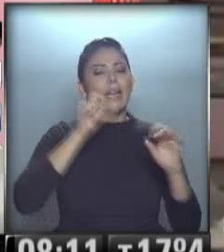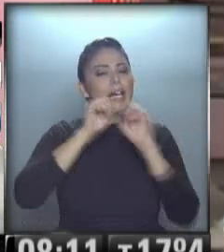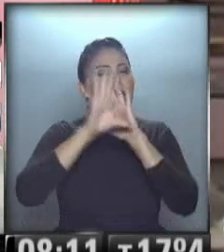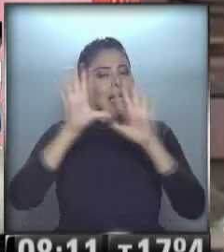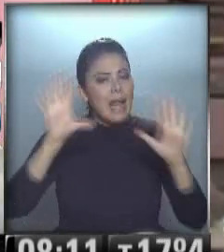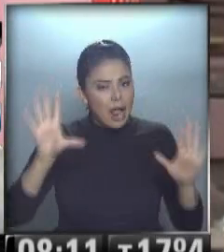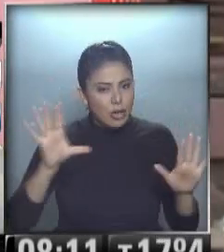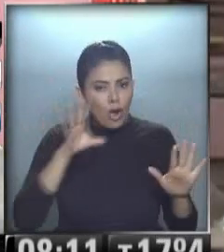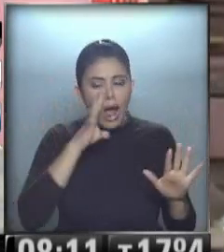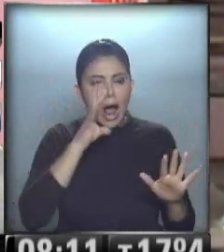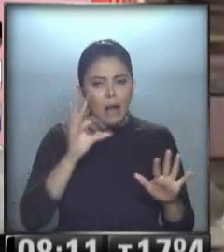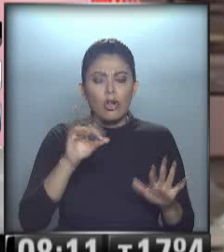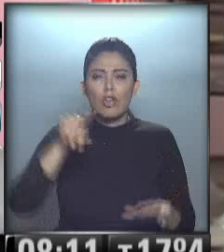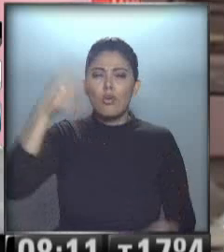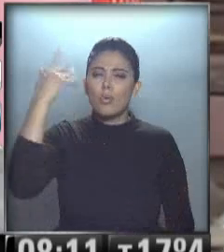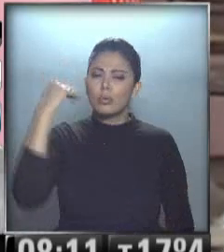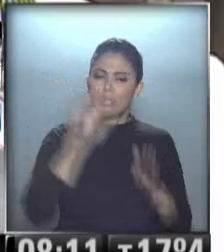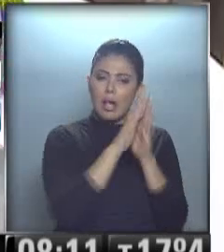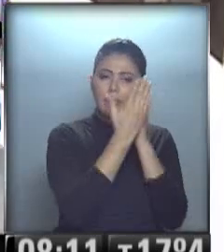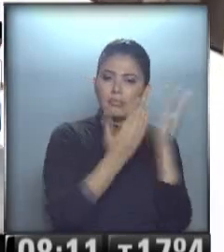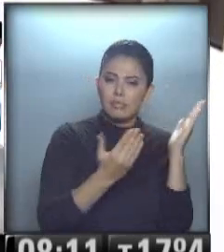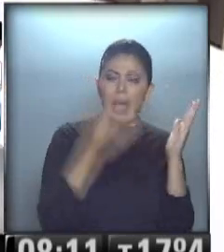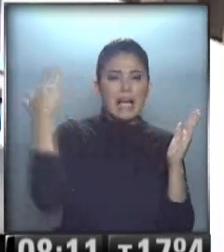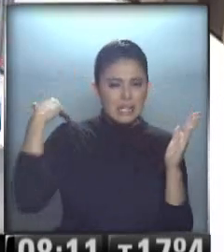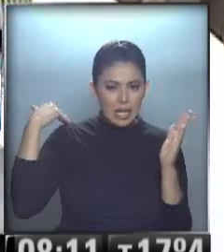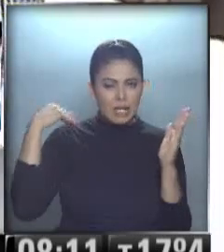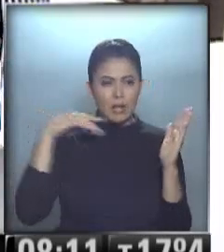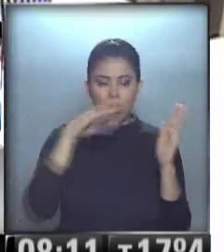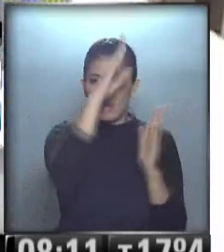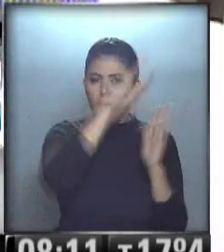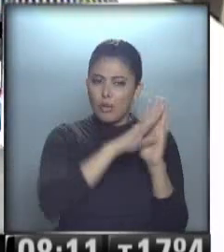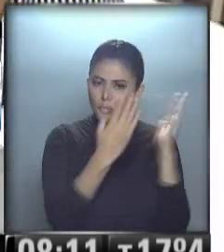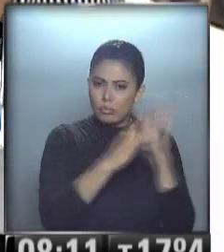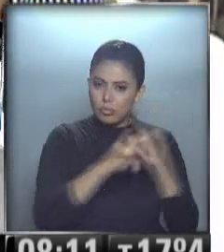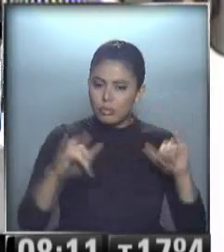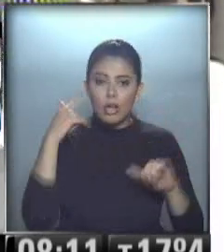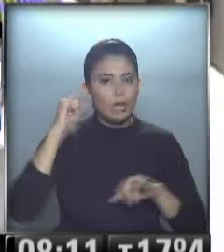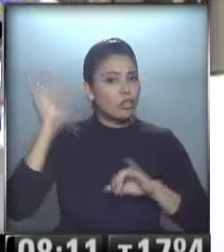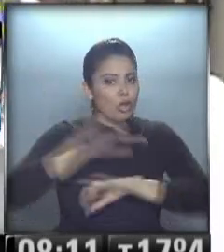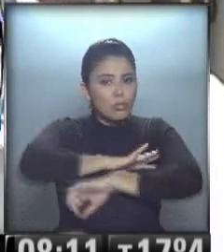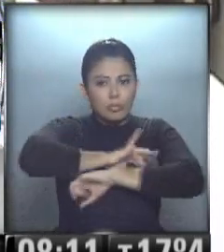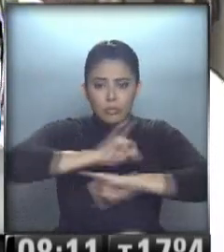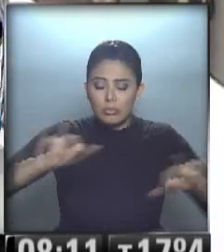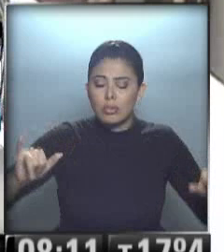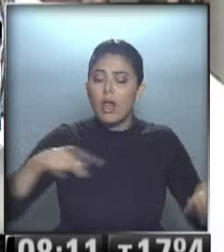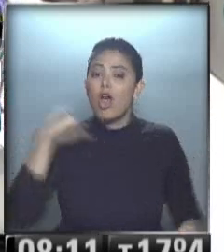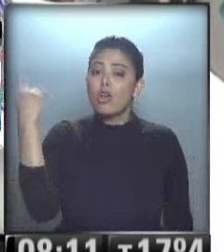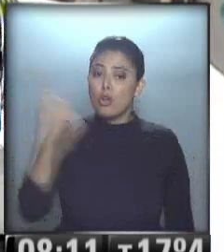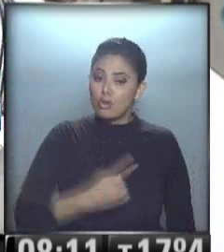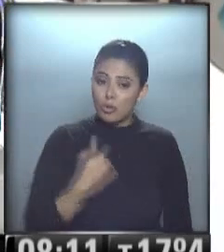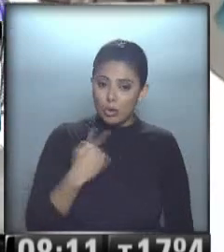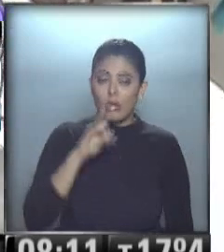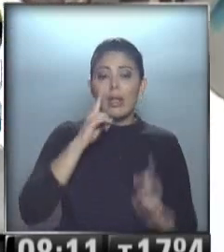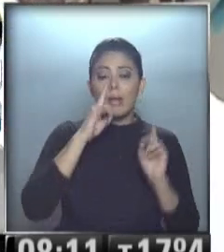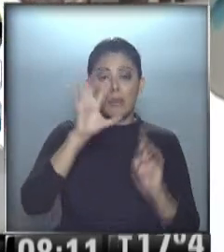poquito esto que salió en una publicación del día de ayer y que ha tomado estado público. Nosotros, al igual que en la